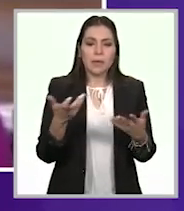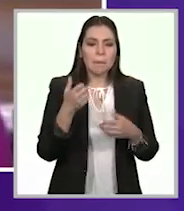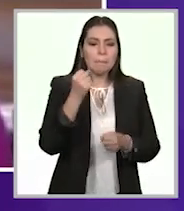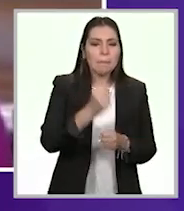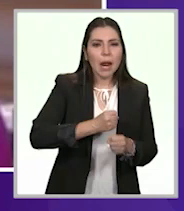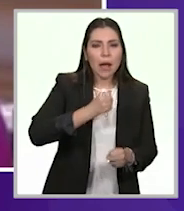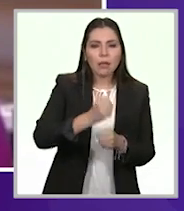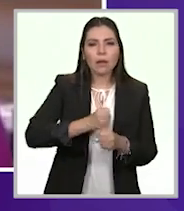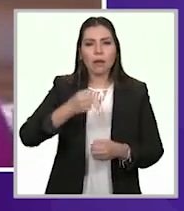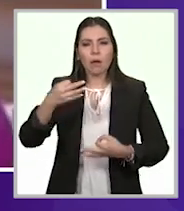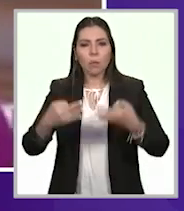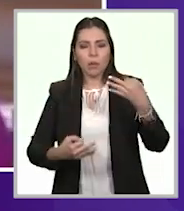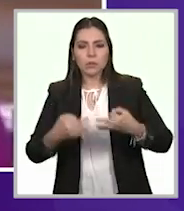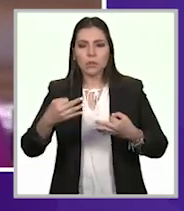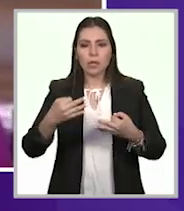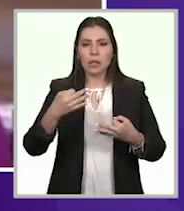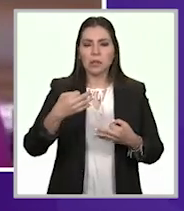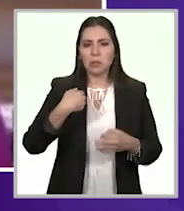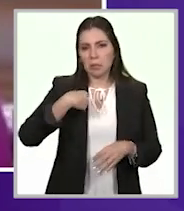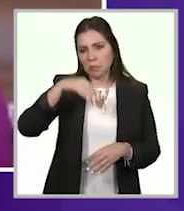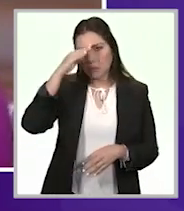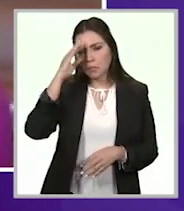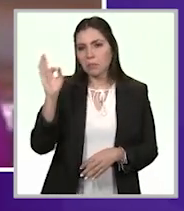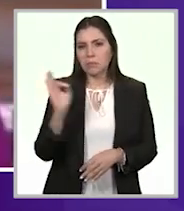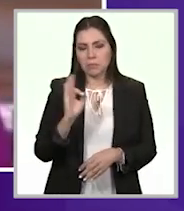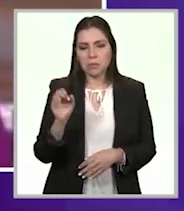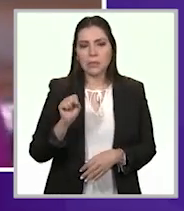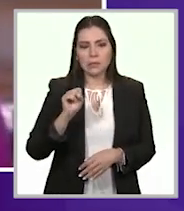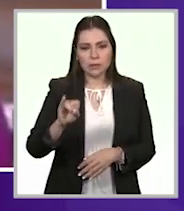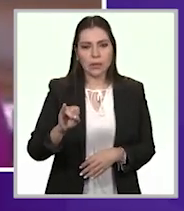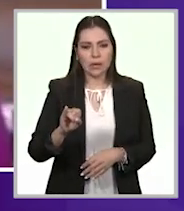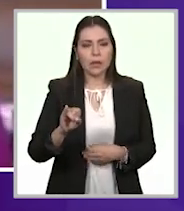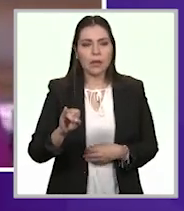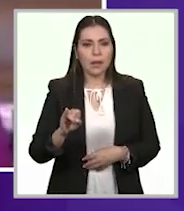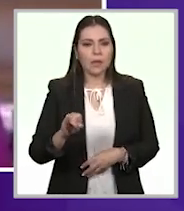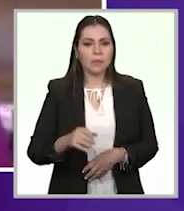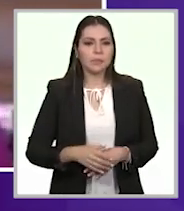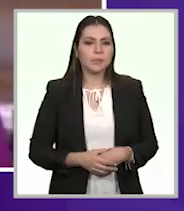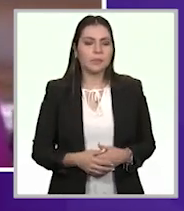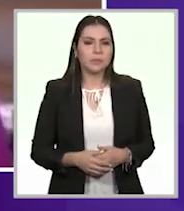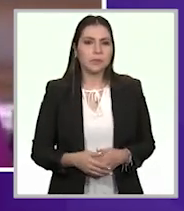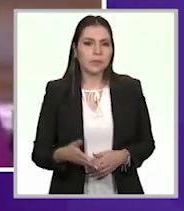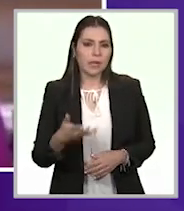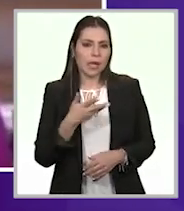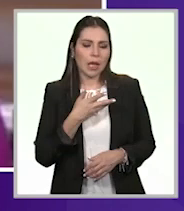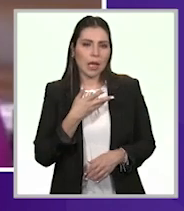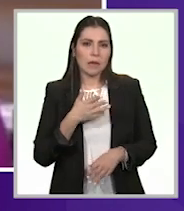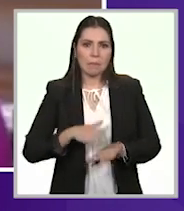informal o de práctica judicial, yo podría decir que sí, hay una mayor